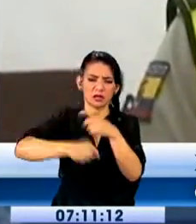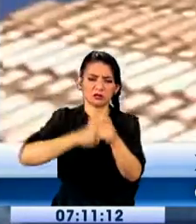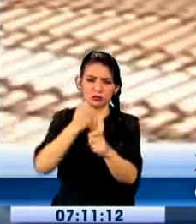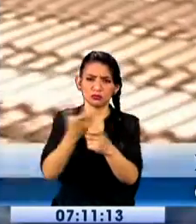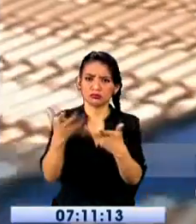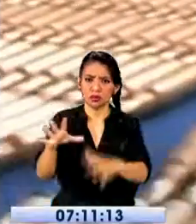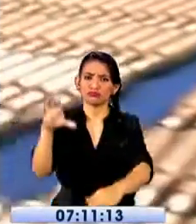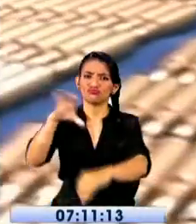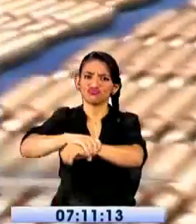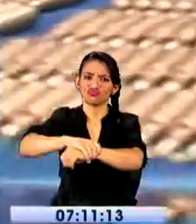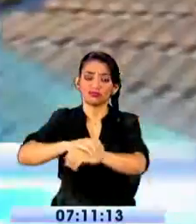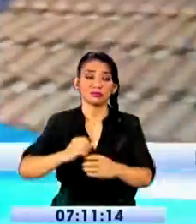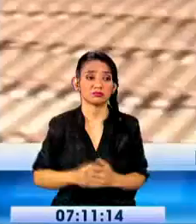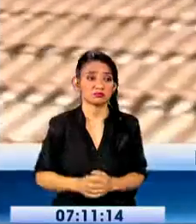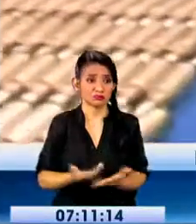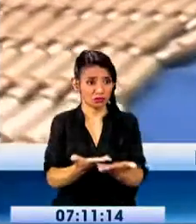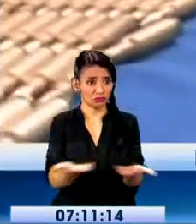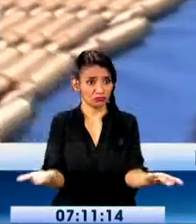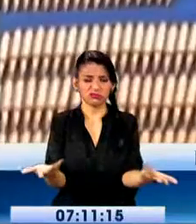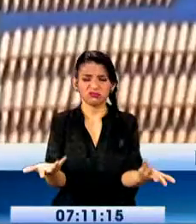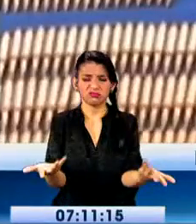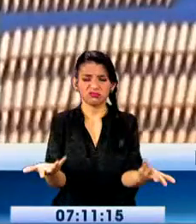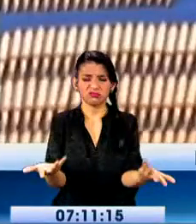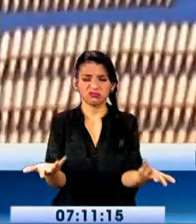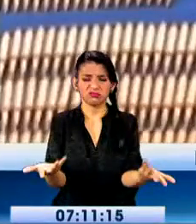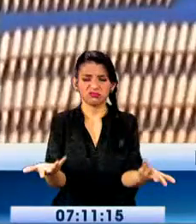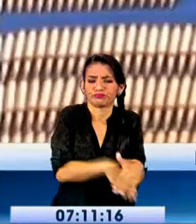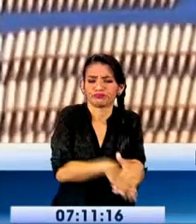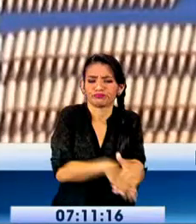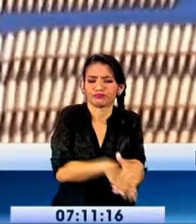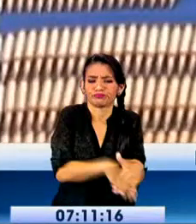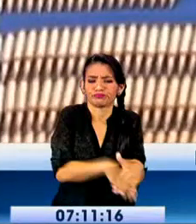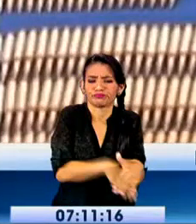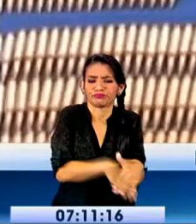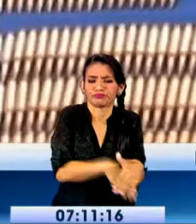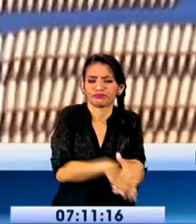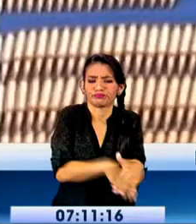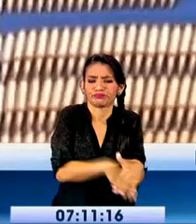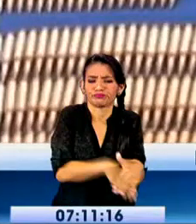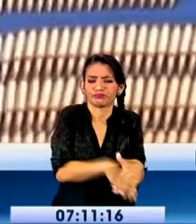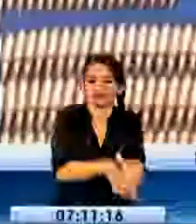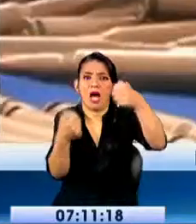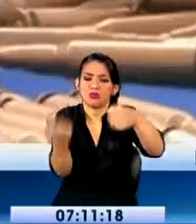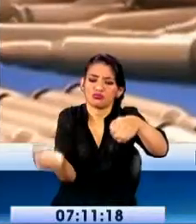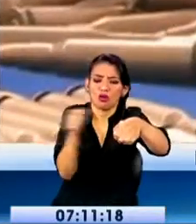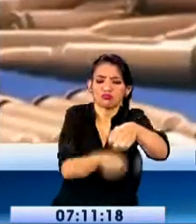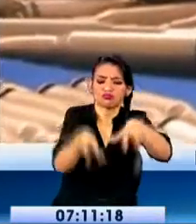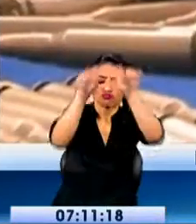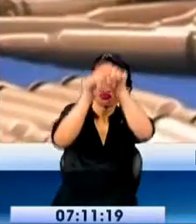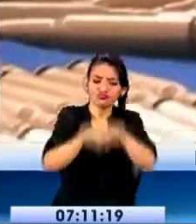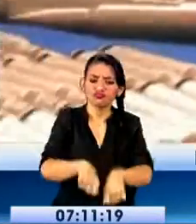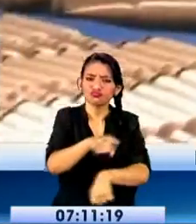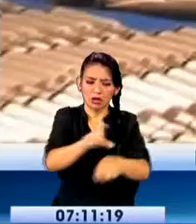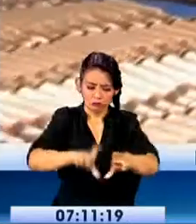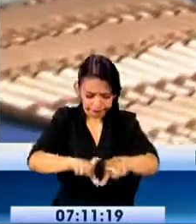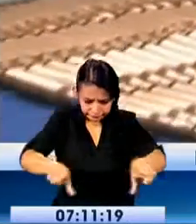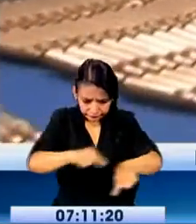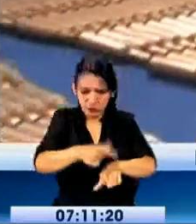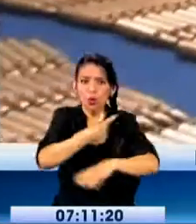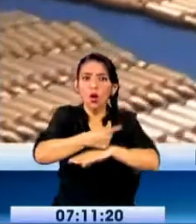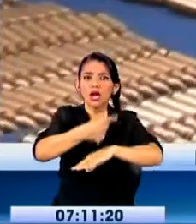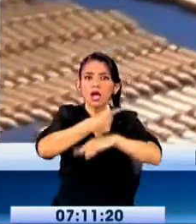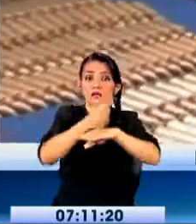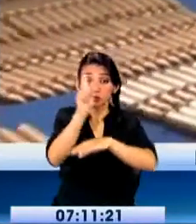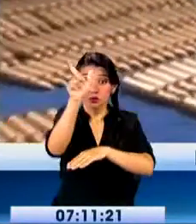edad. Dichas municiones estaban encaletadas en una maleta en un vehículo con placas de la provincia del Guayas. Existe una